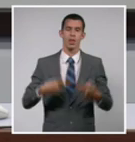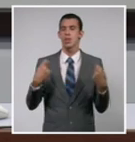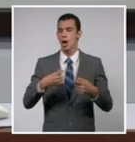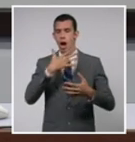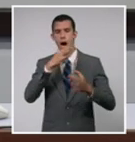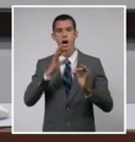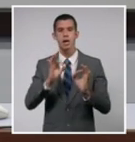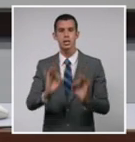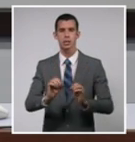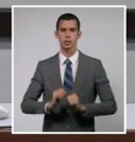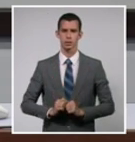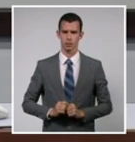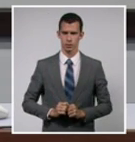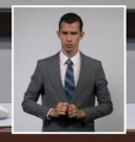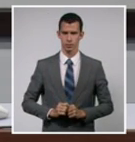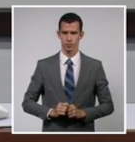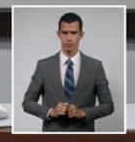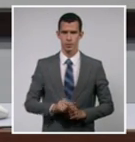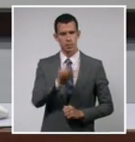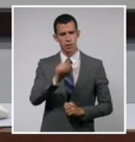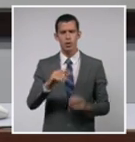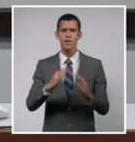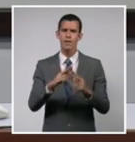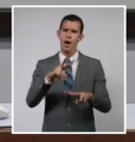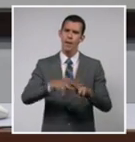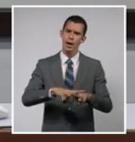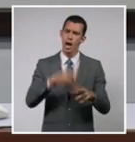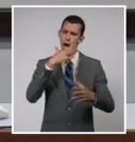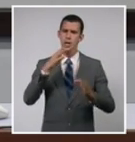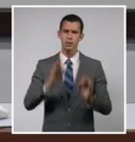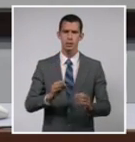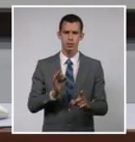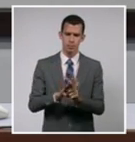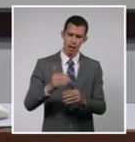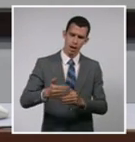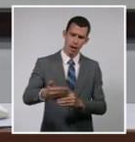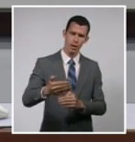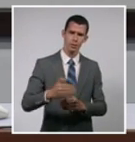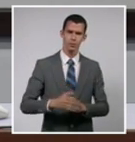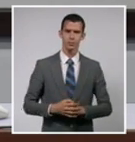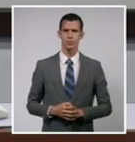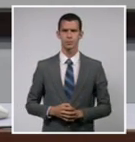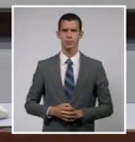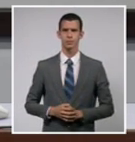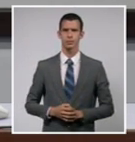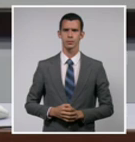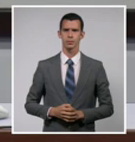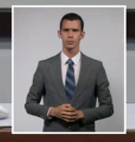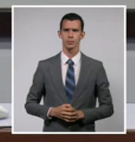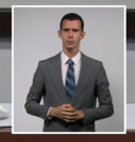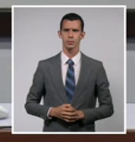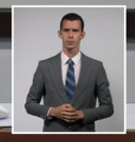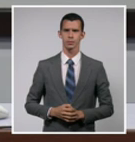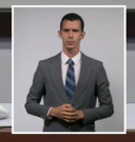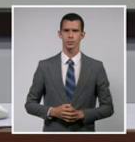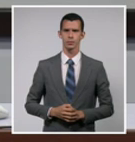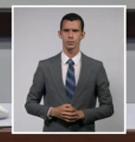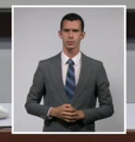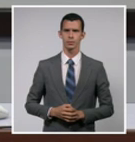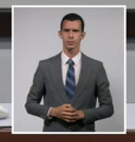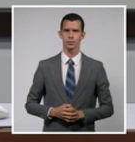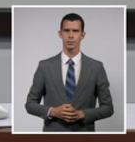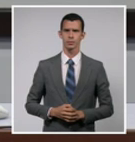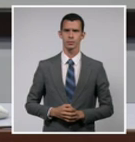viven aquí en la capital. Y eso implica que nosotros